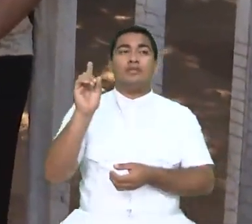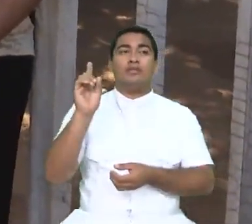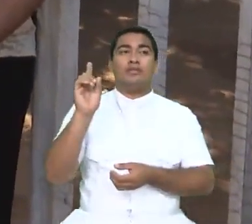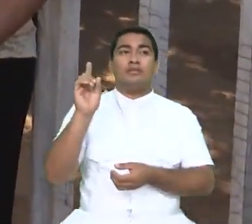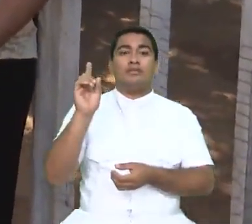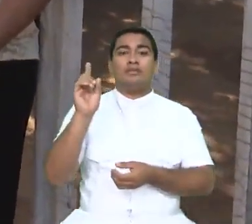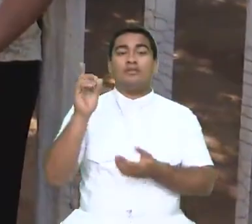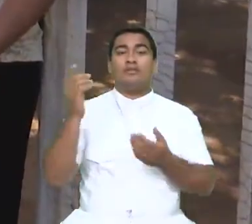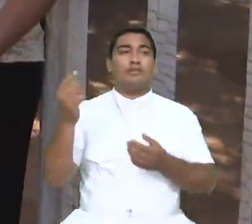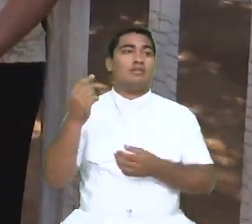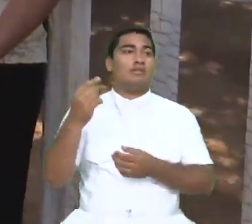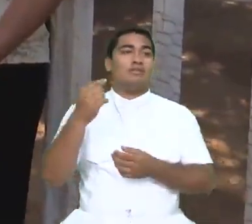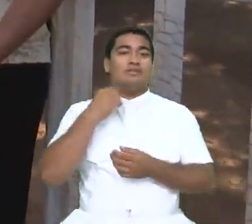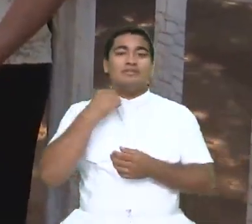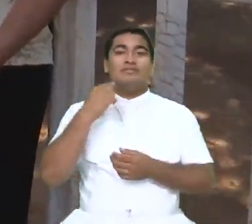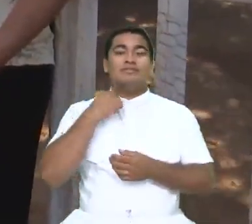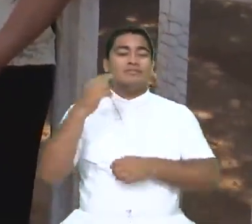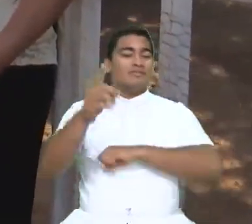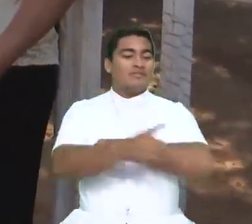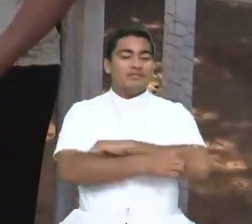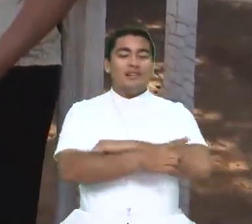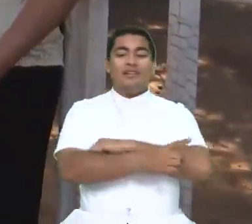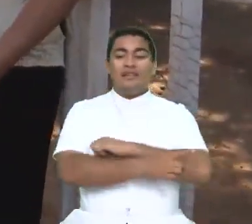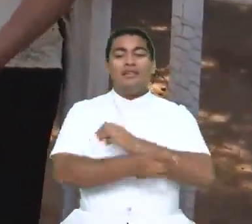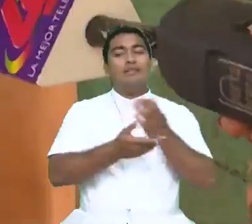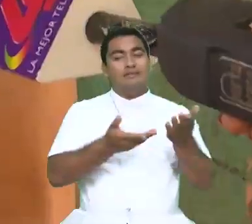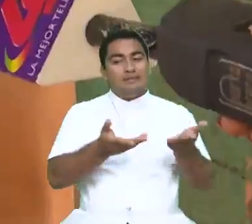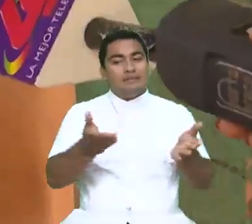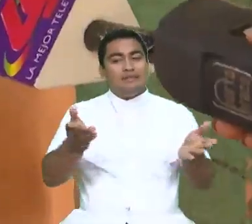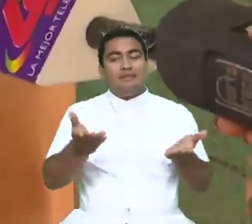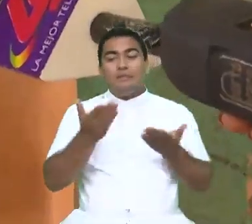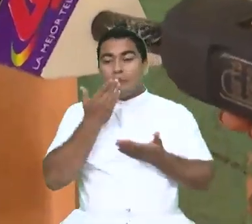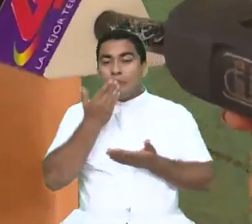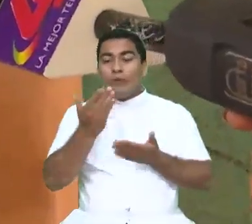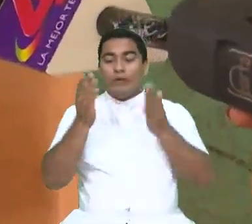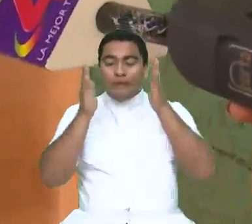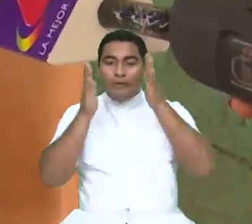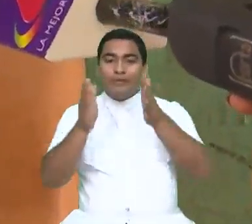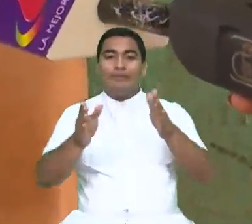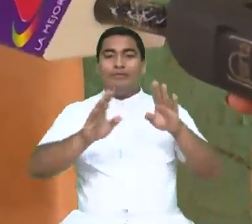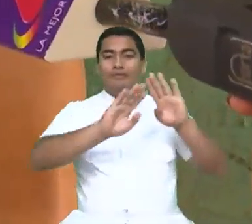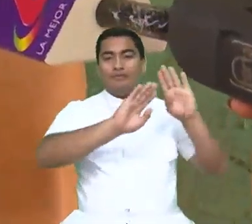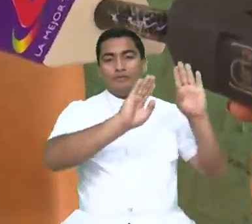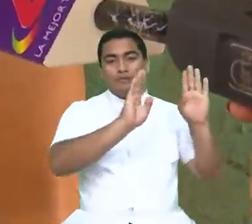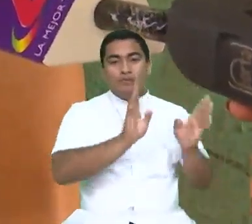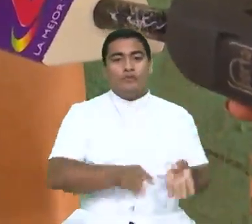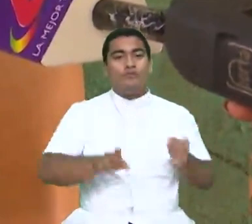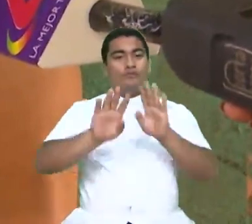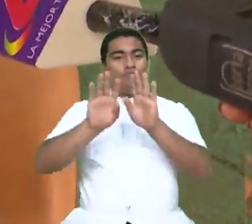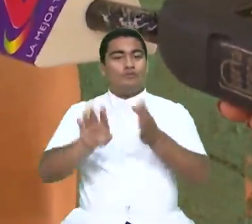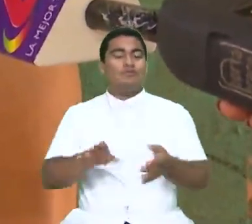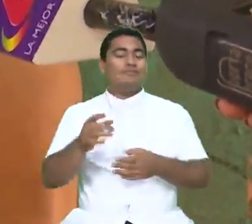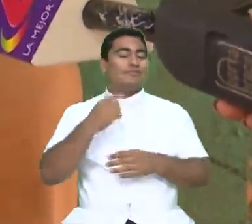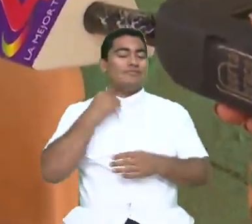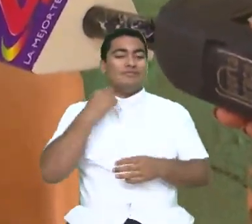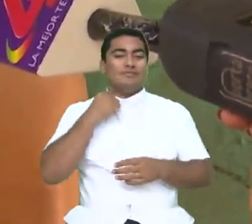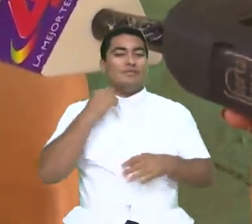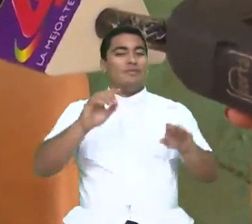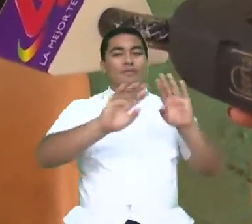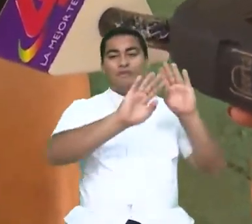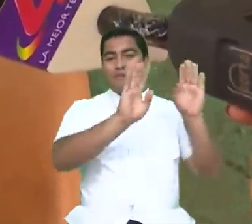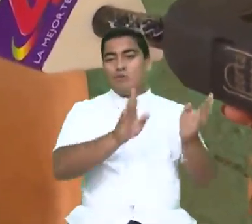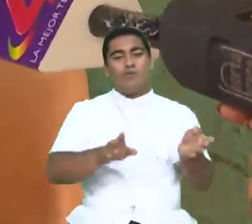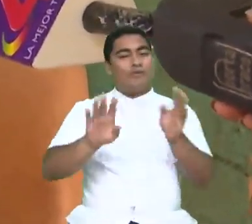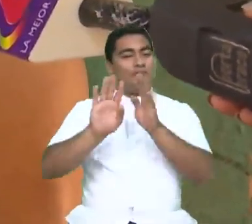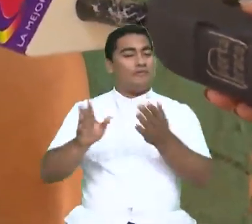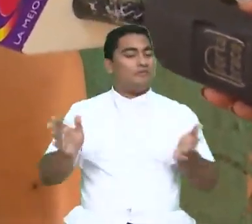que siempre Él ha tomado en cuenta a las mujeres. Para todo, siempre las mujeres salimos